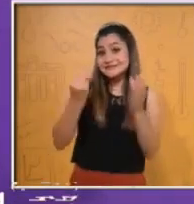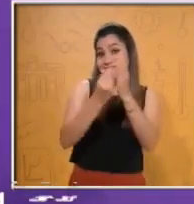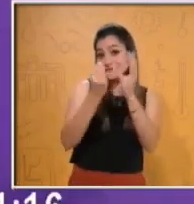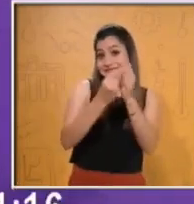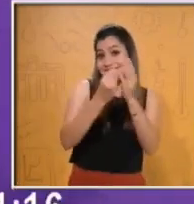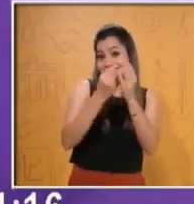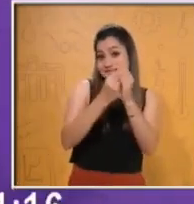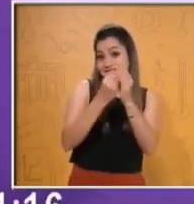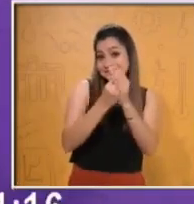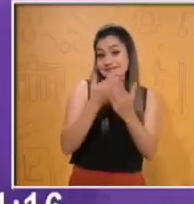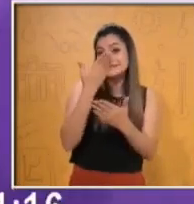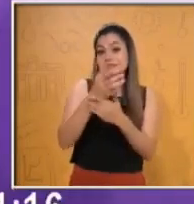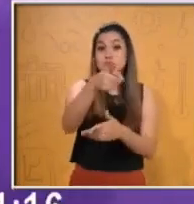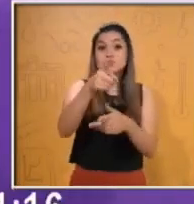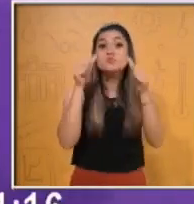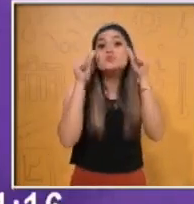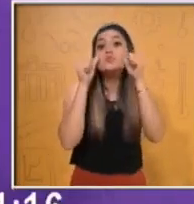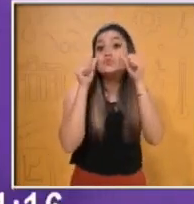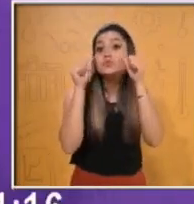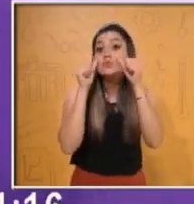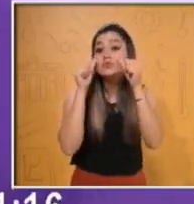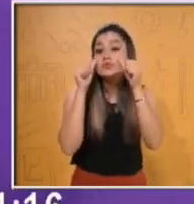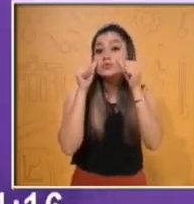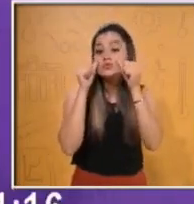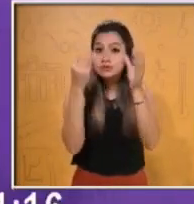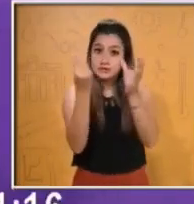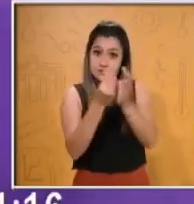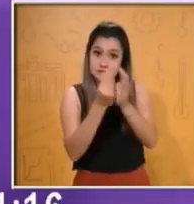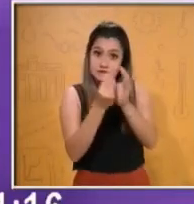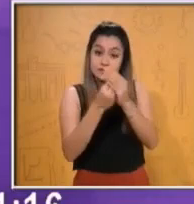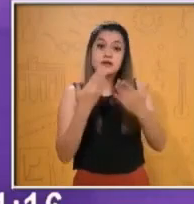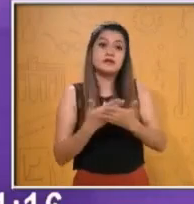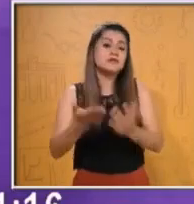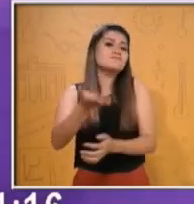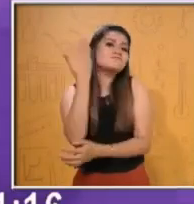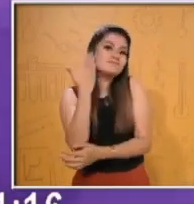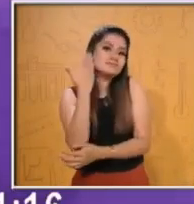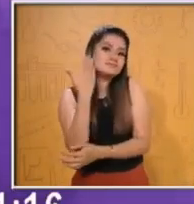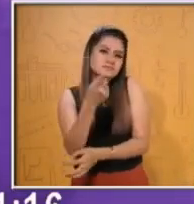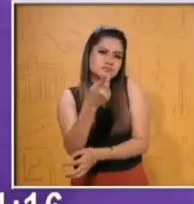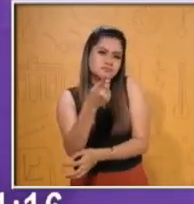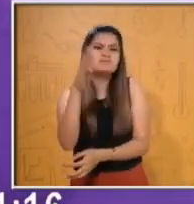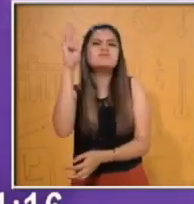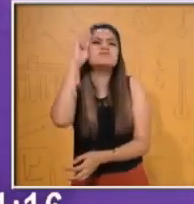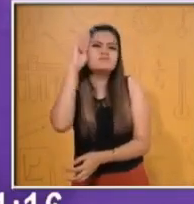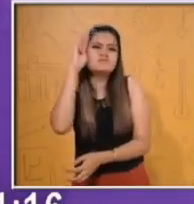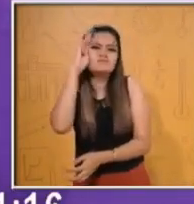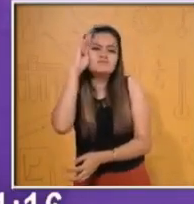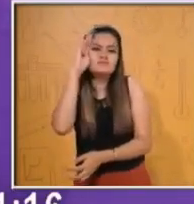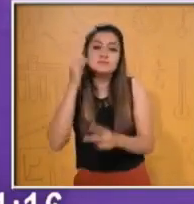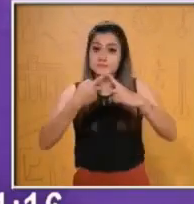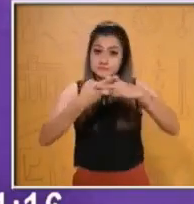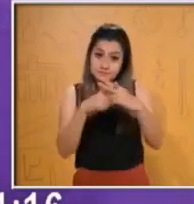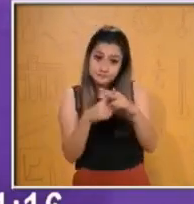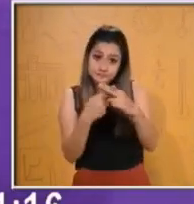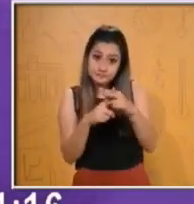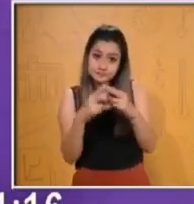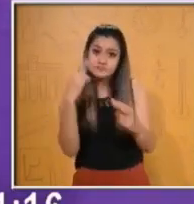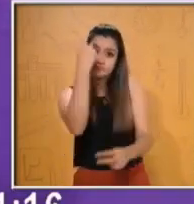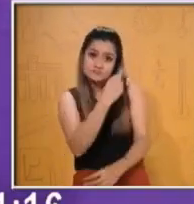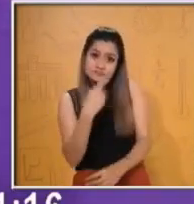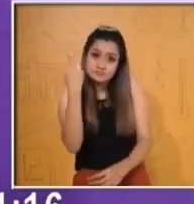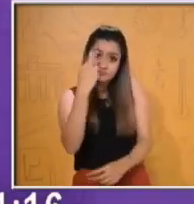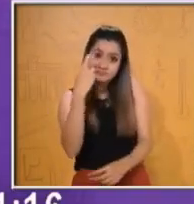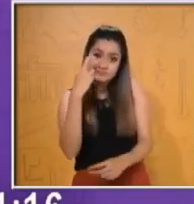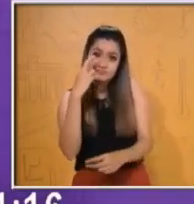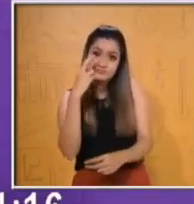cual te pedimos estés muy atento para esta clase. Pero antes, ¿qué les parece si vamos a revisar las